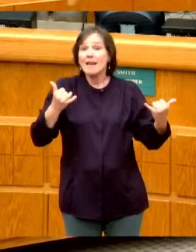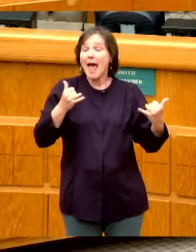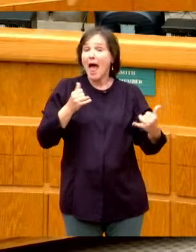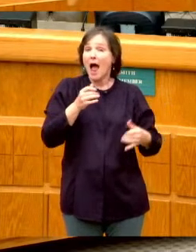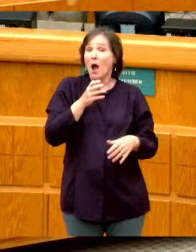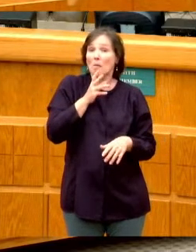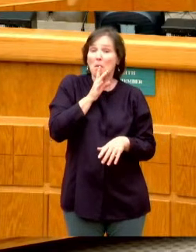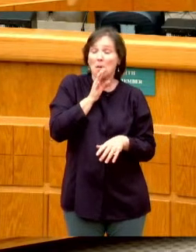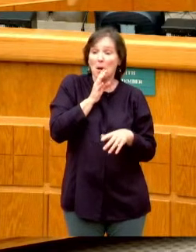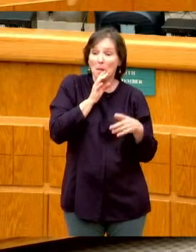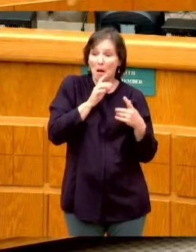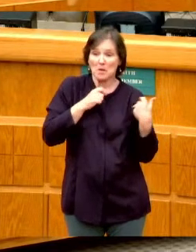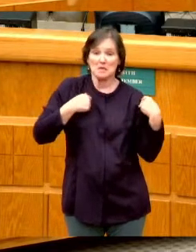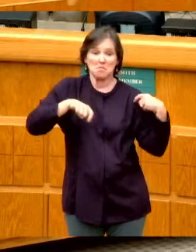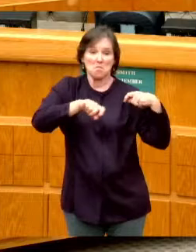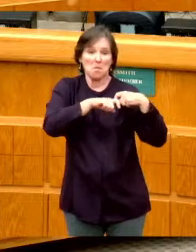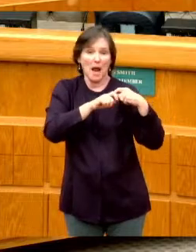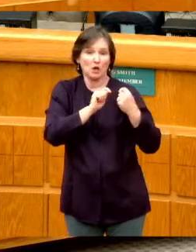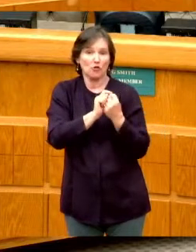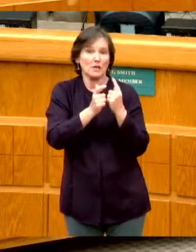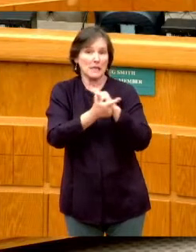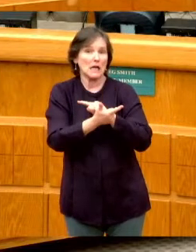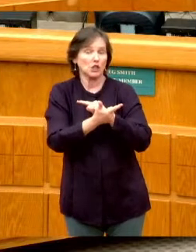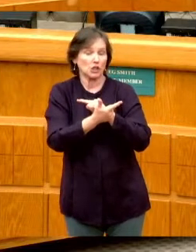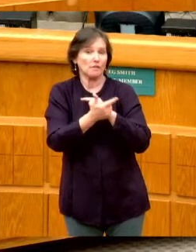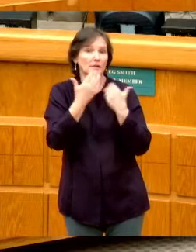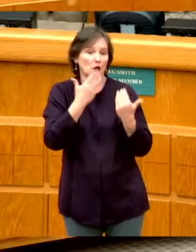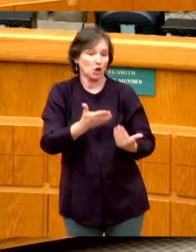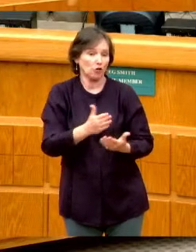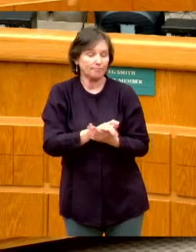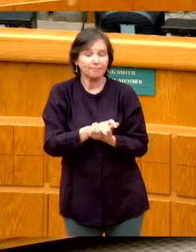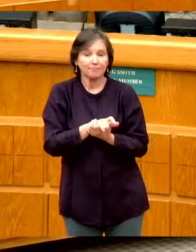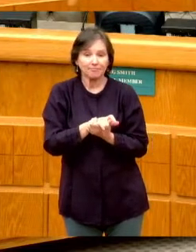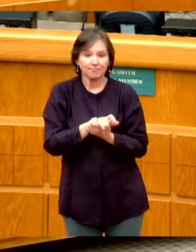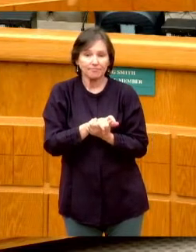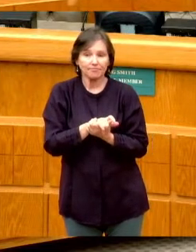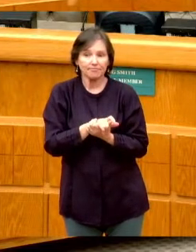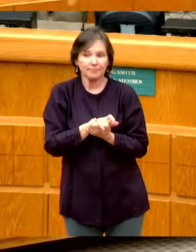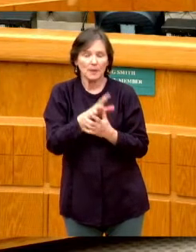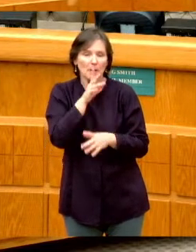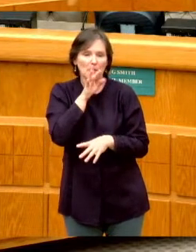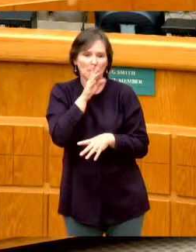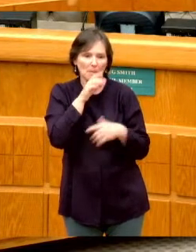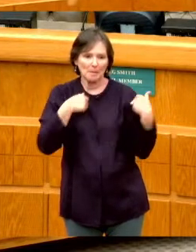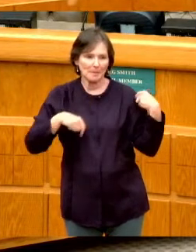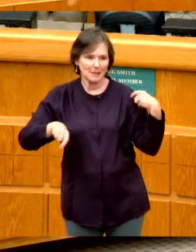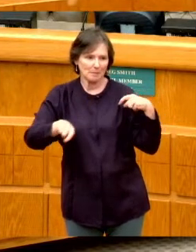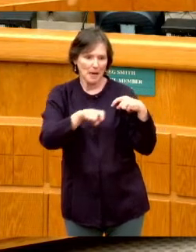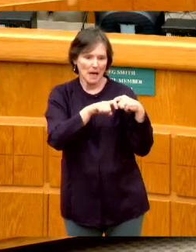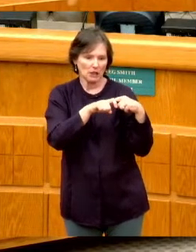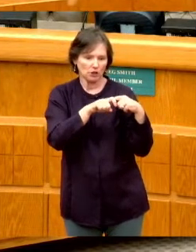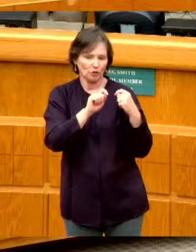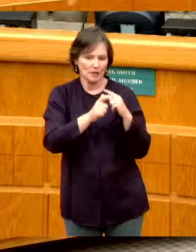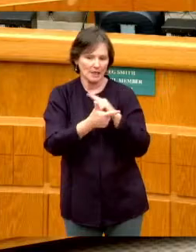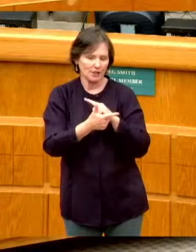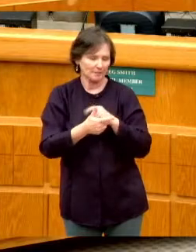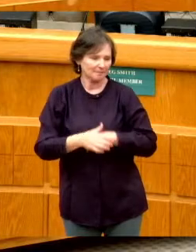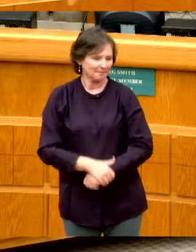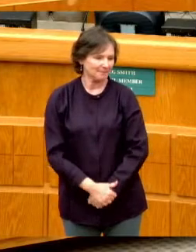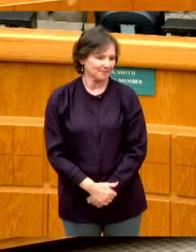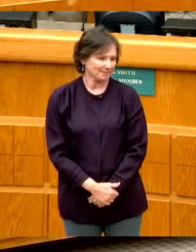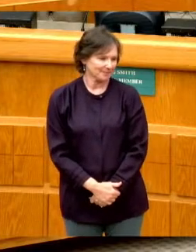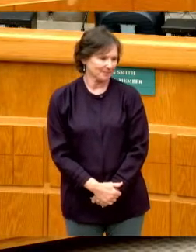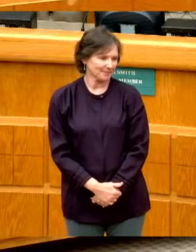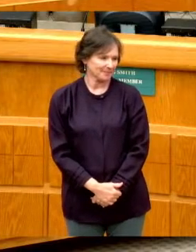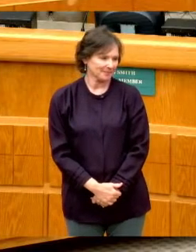35,000 personas se han recuperado por completo, 91 personas continúan en el hospital, 37 están en la unidad de cuidados intensivos. El día de